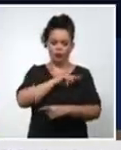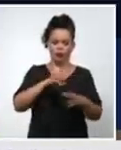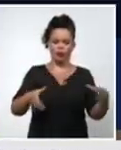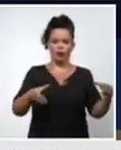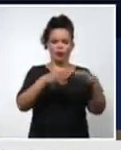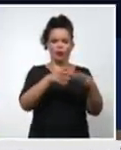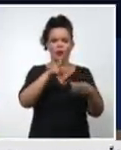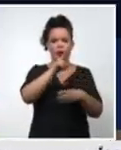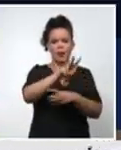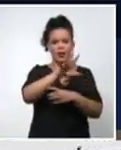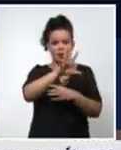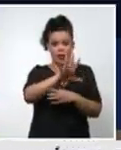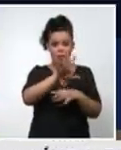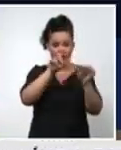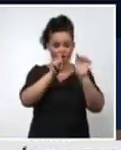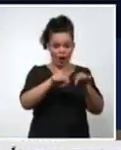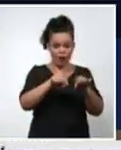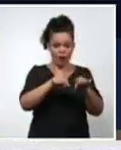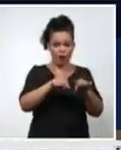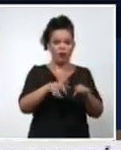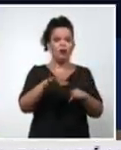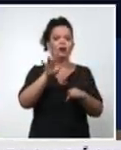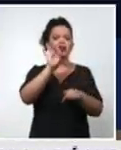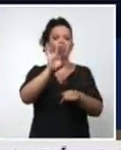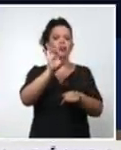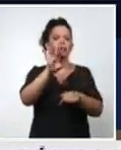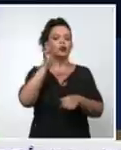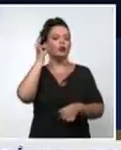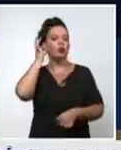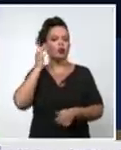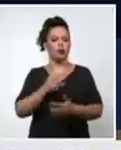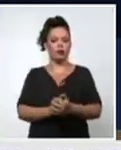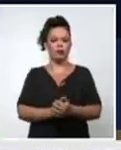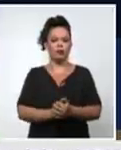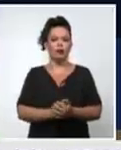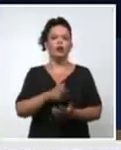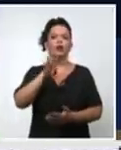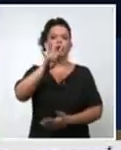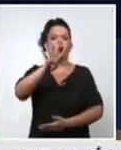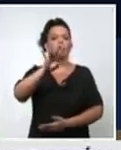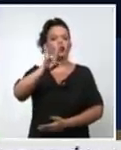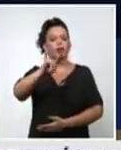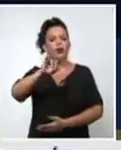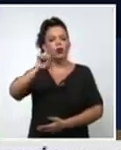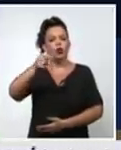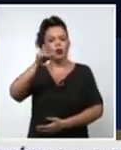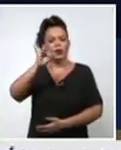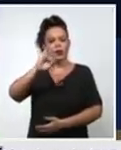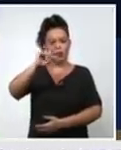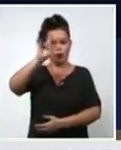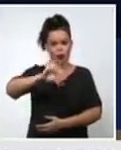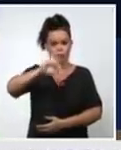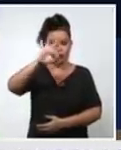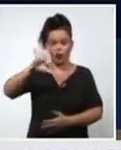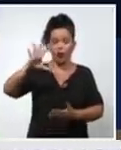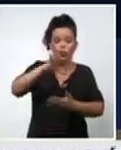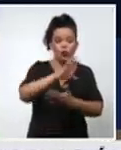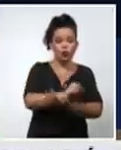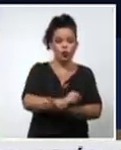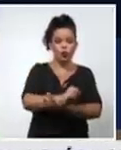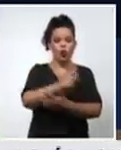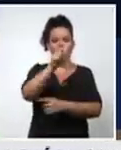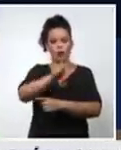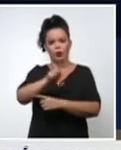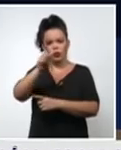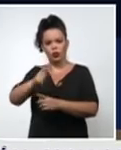y ya el 49,7% de todos los casos diagnosticados en Cuba pues pertenecen